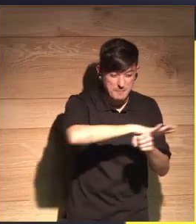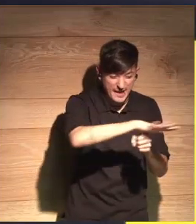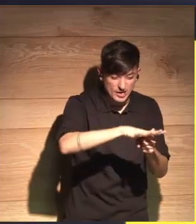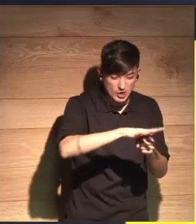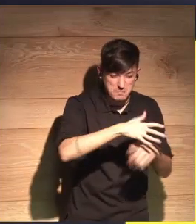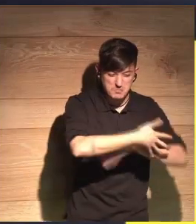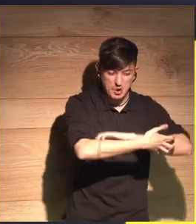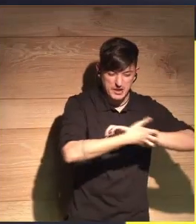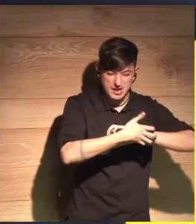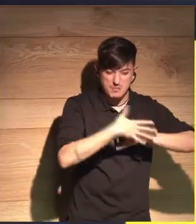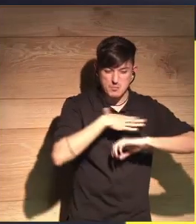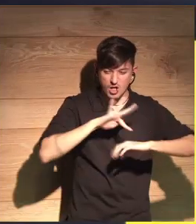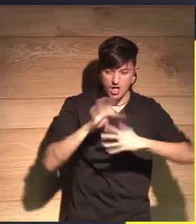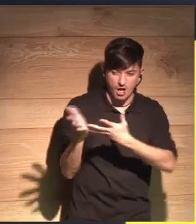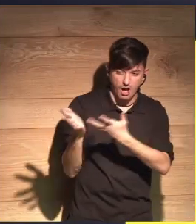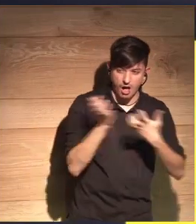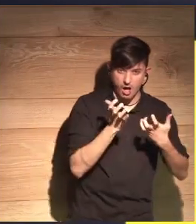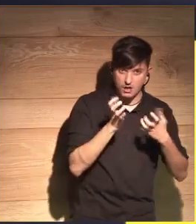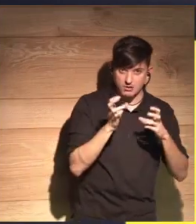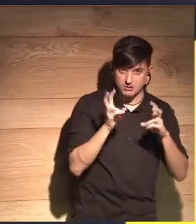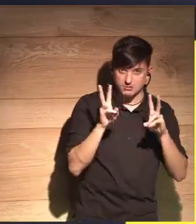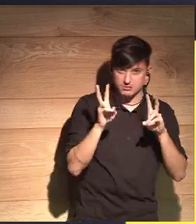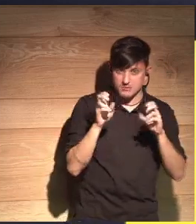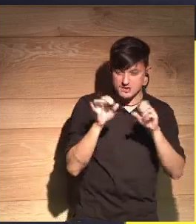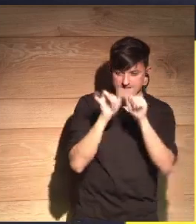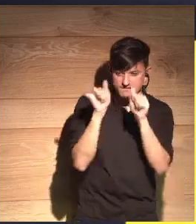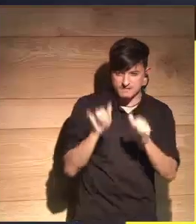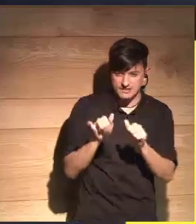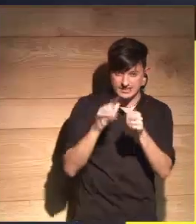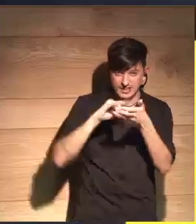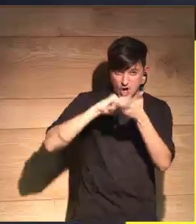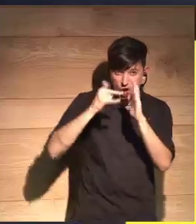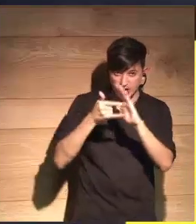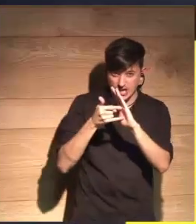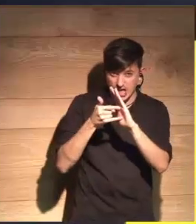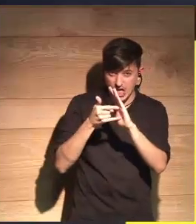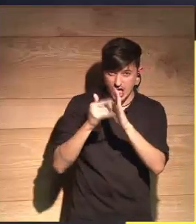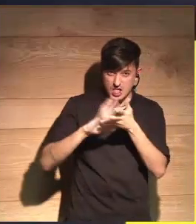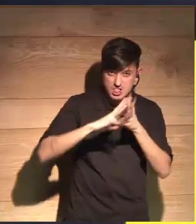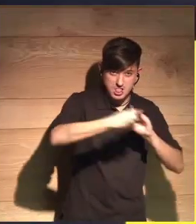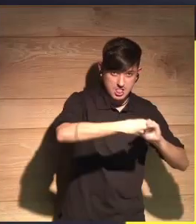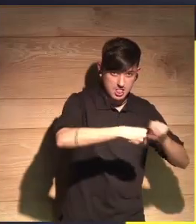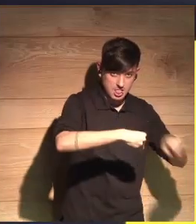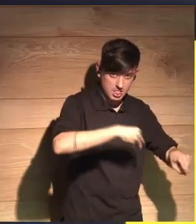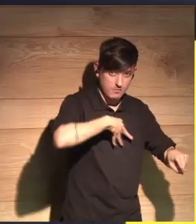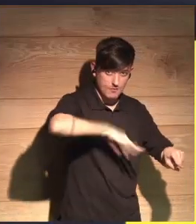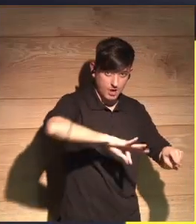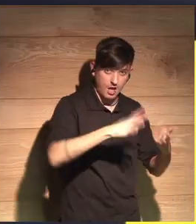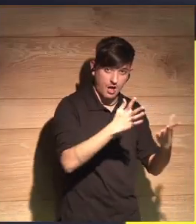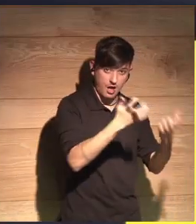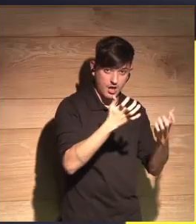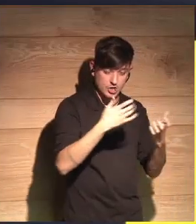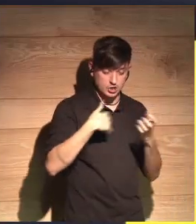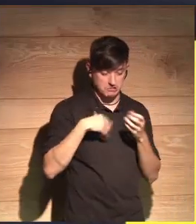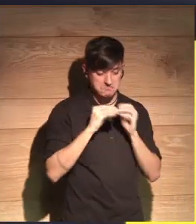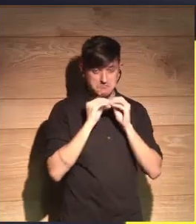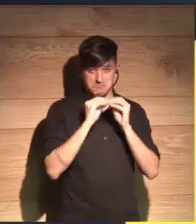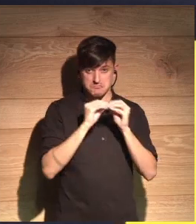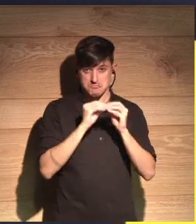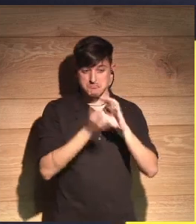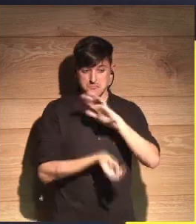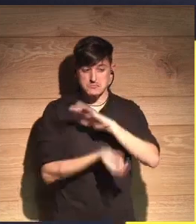beneficiarse de la modalidad de lo tecnológico que era emergente en ese entonces entonces hice un proyecto en real fue